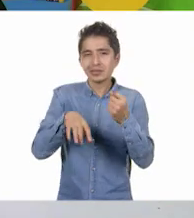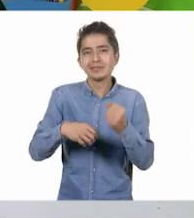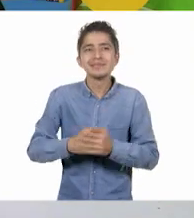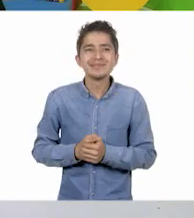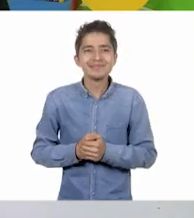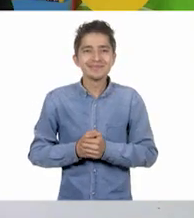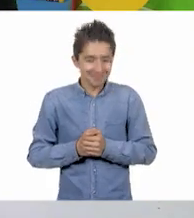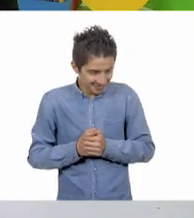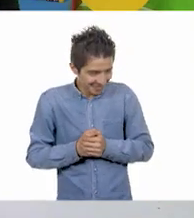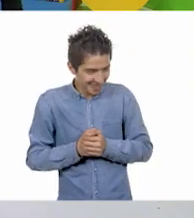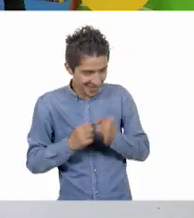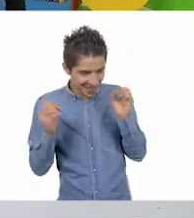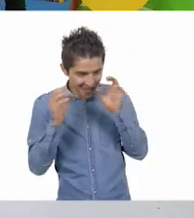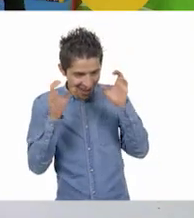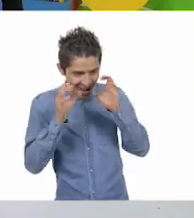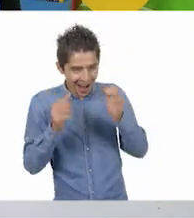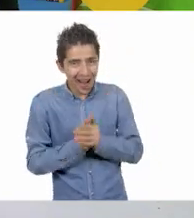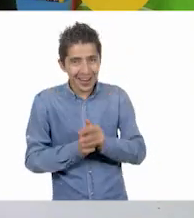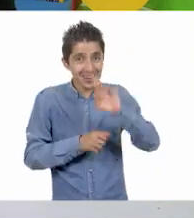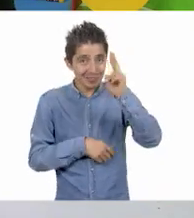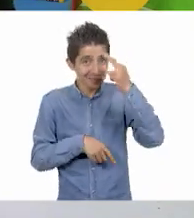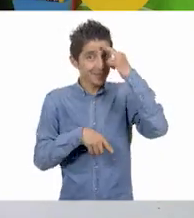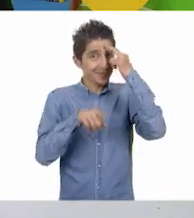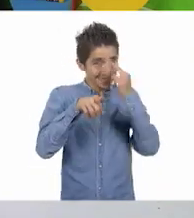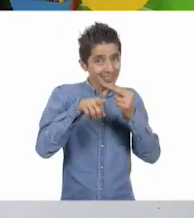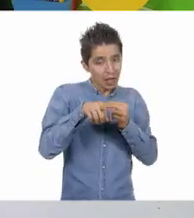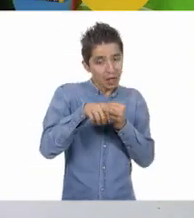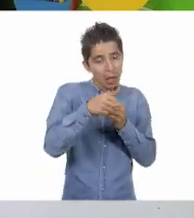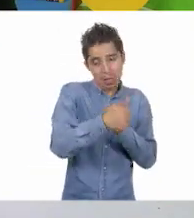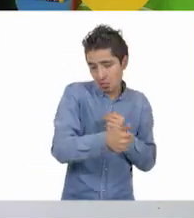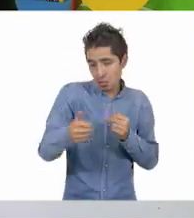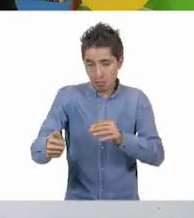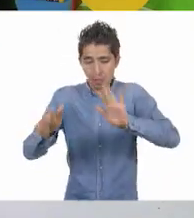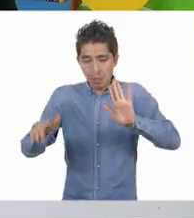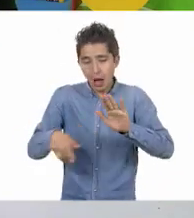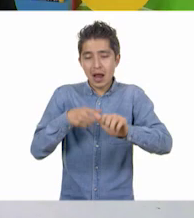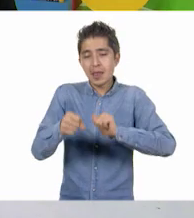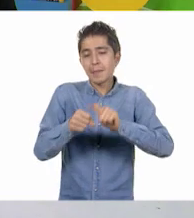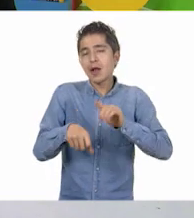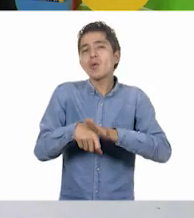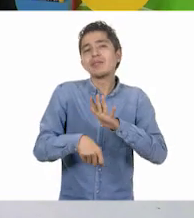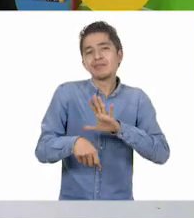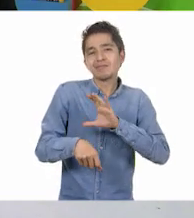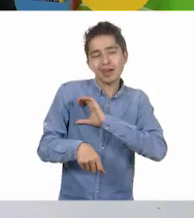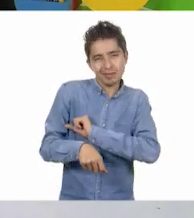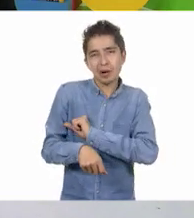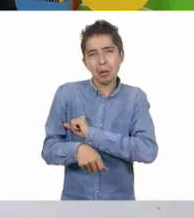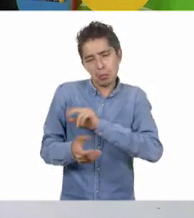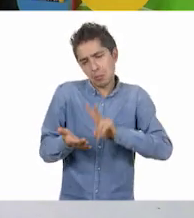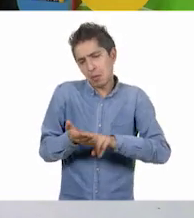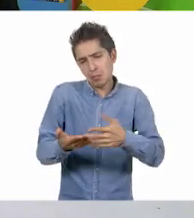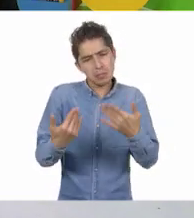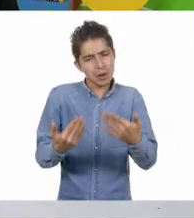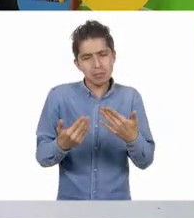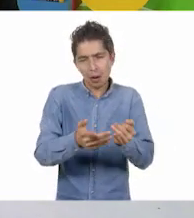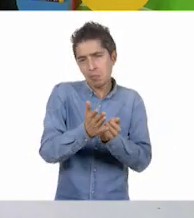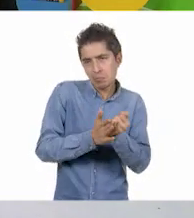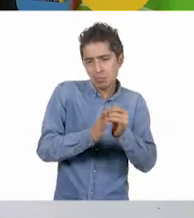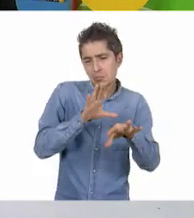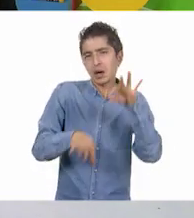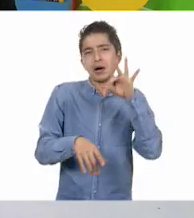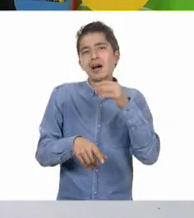Wow. Pues recuerden que cada uno puede tener su animal favorito. Y es válido porque nuestros gustos son